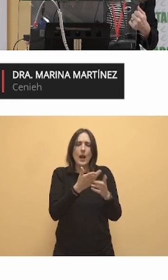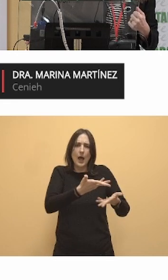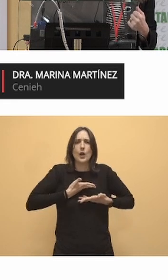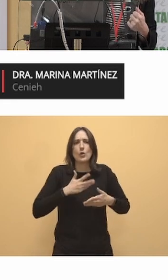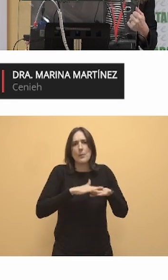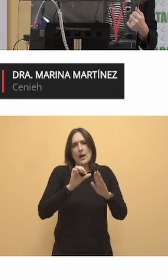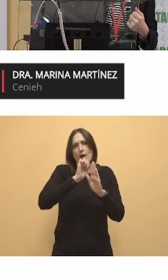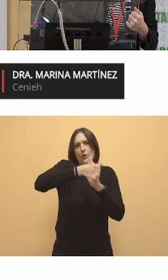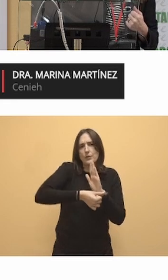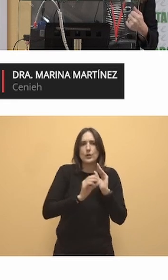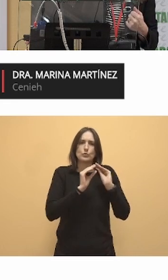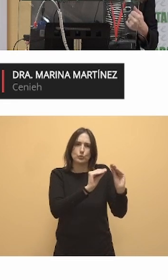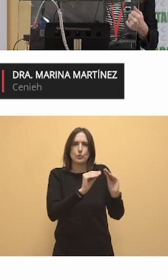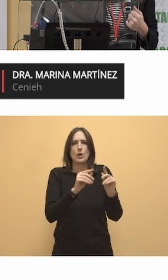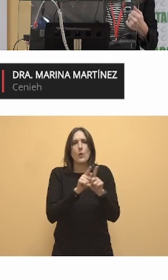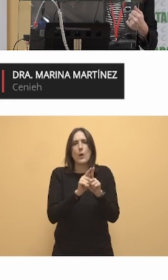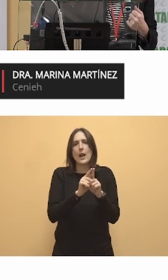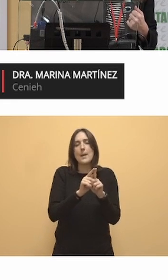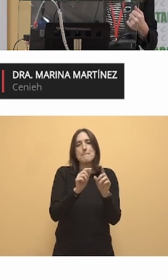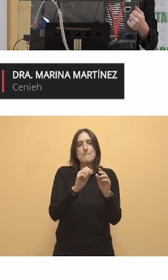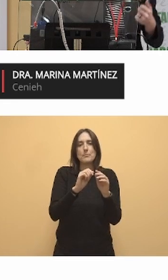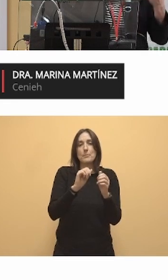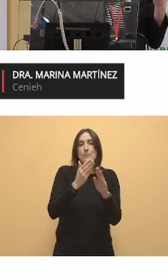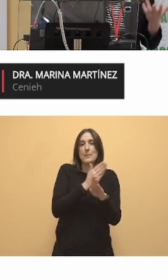configurar el premolar como a estas